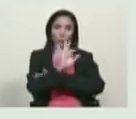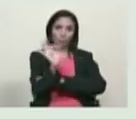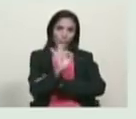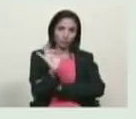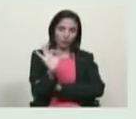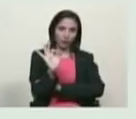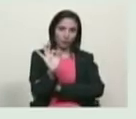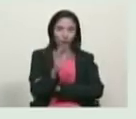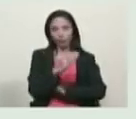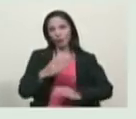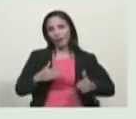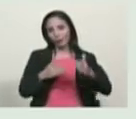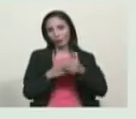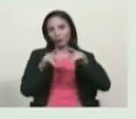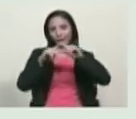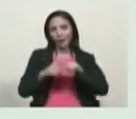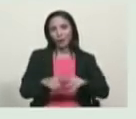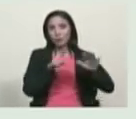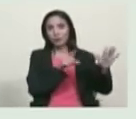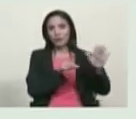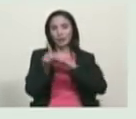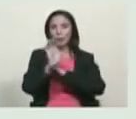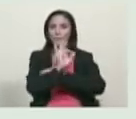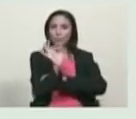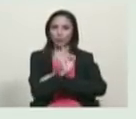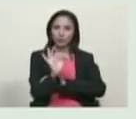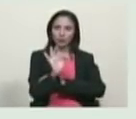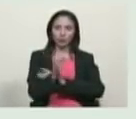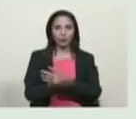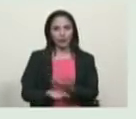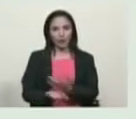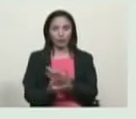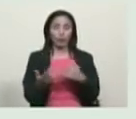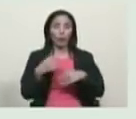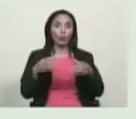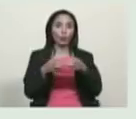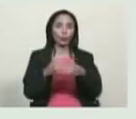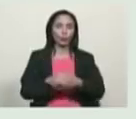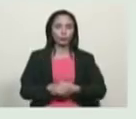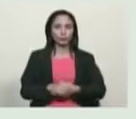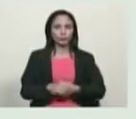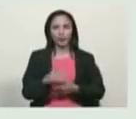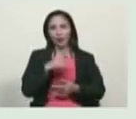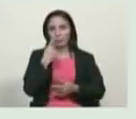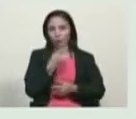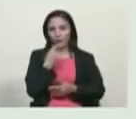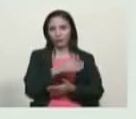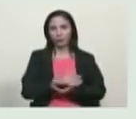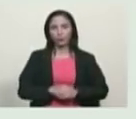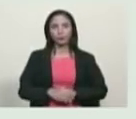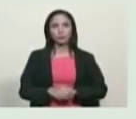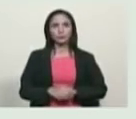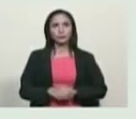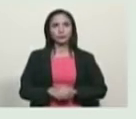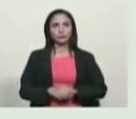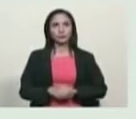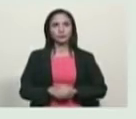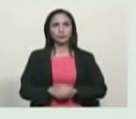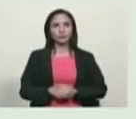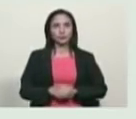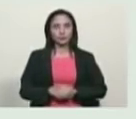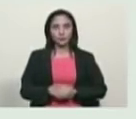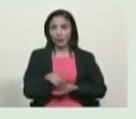35% en contra, 61% a favor, el partido franquista, fascista de Vox, que